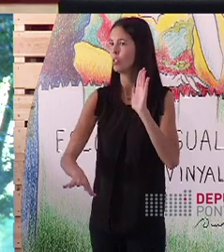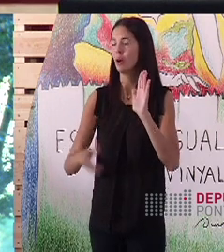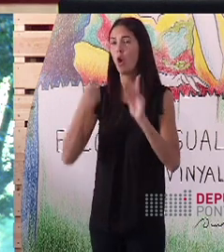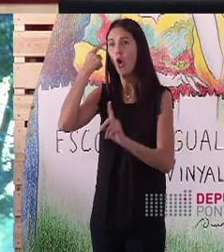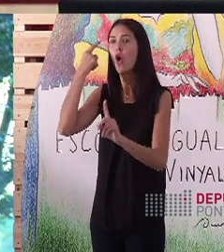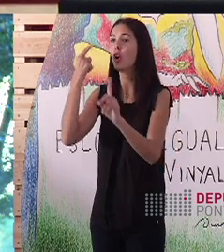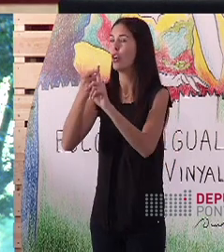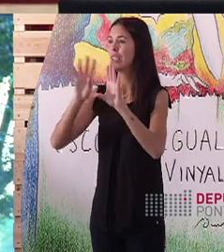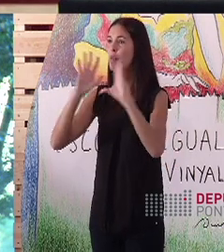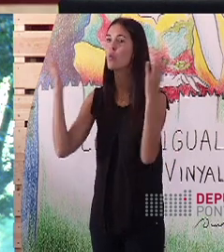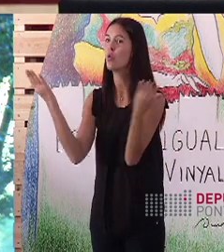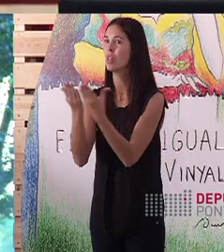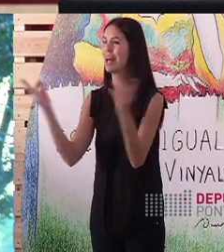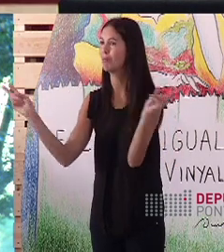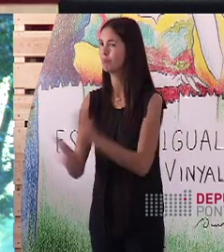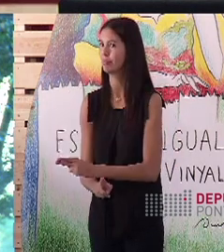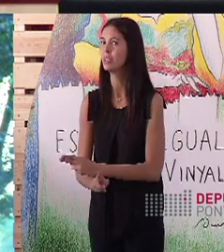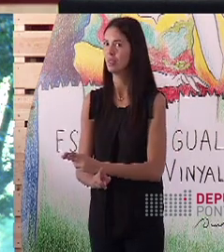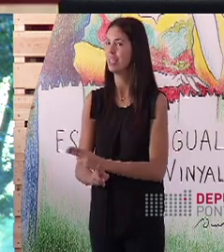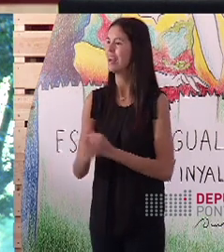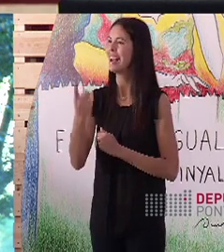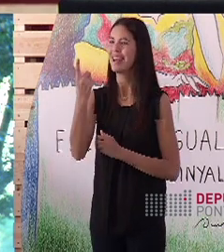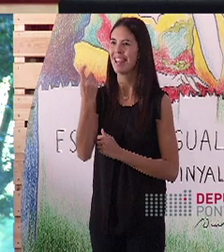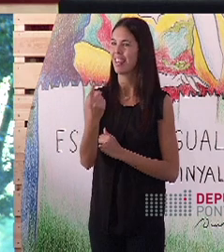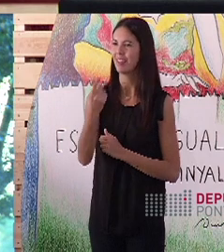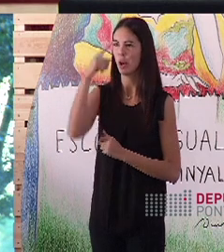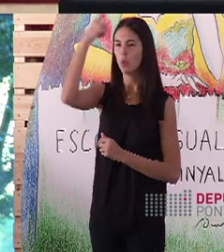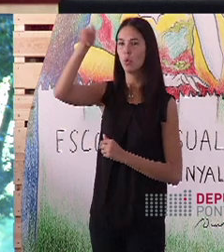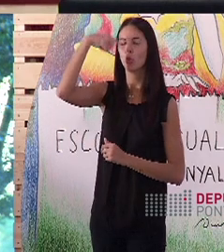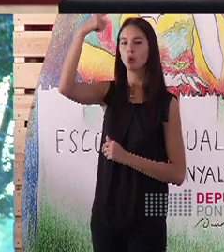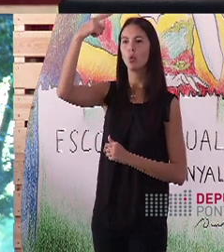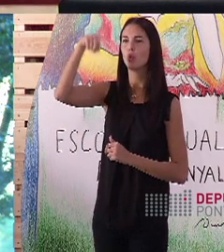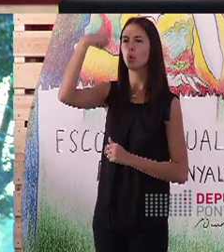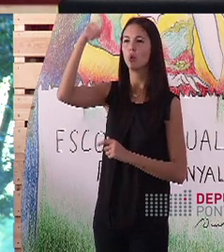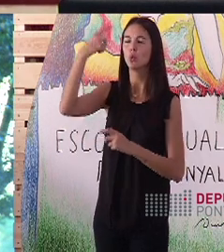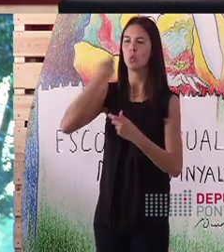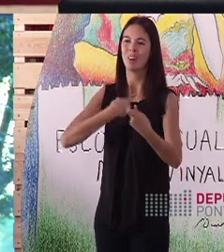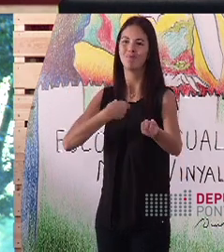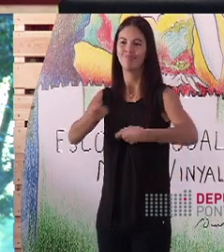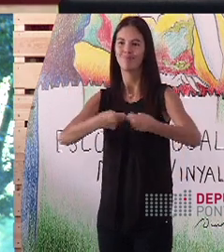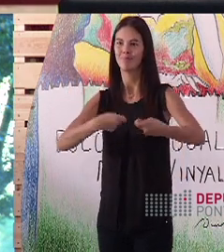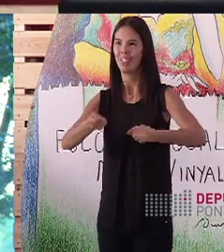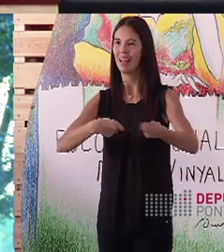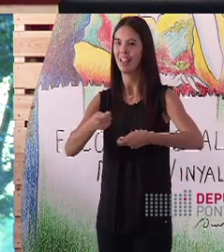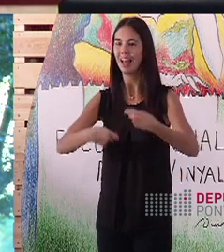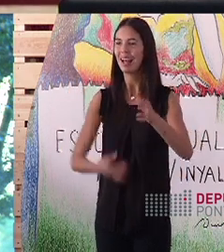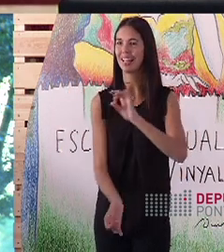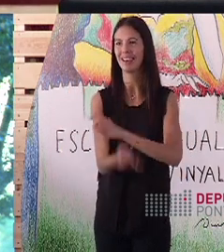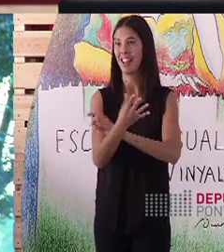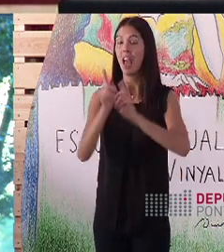globalización, necesita crear una cultura de la mercantilización. Si no